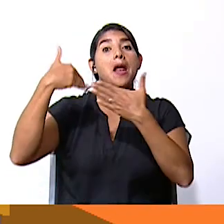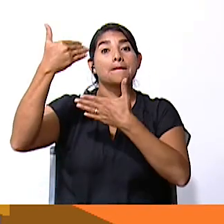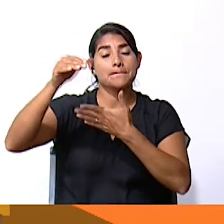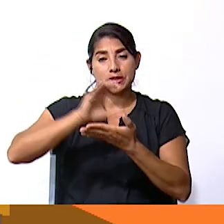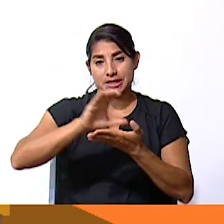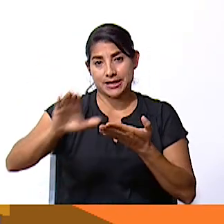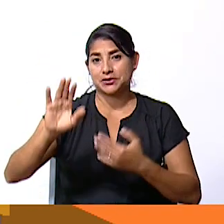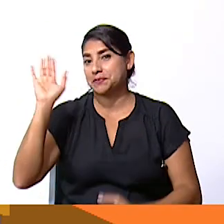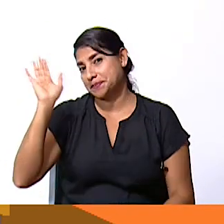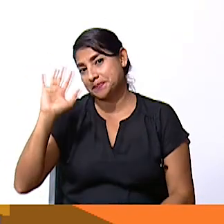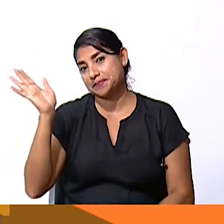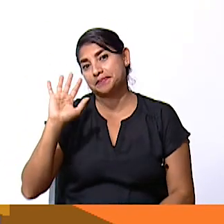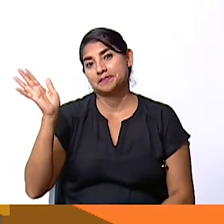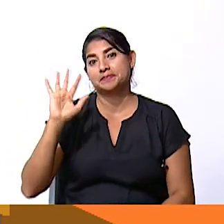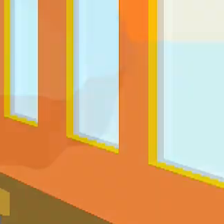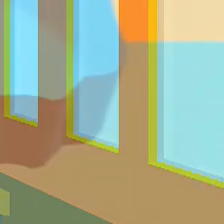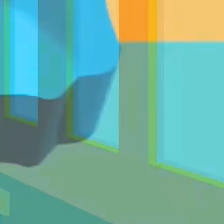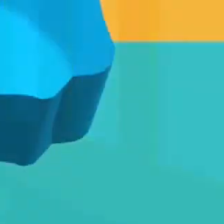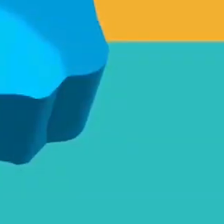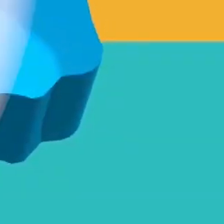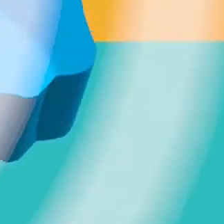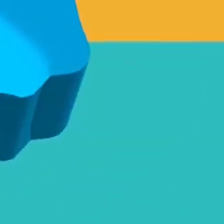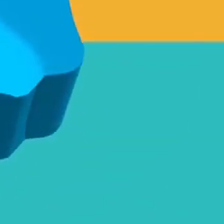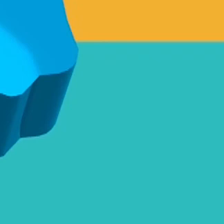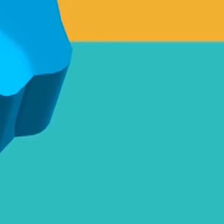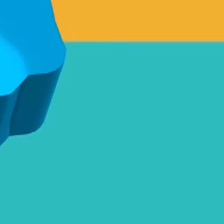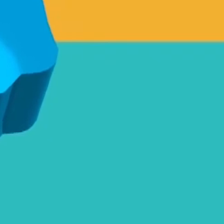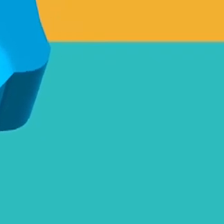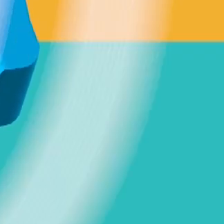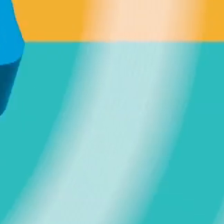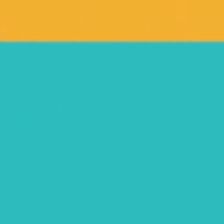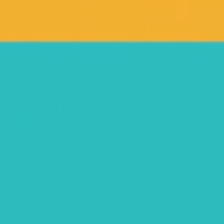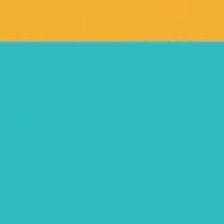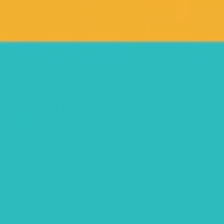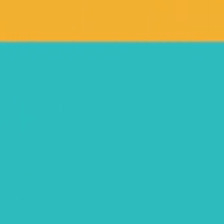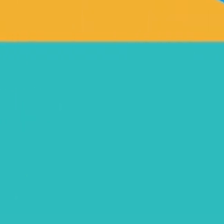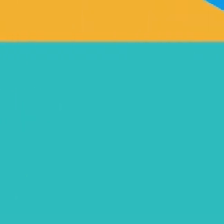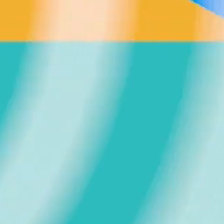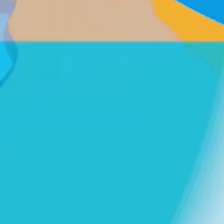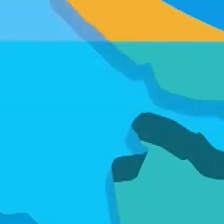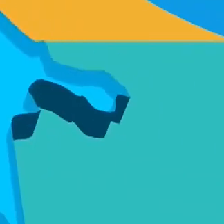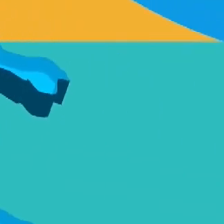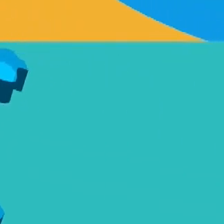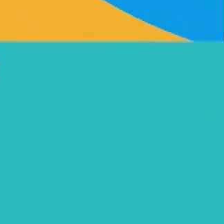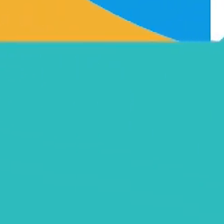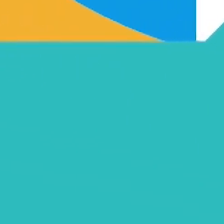lección.